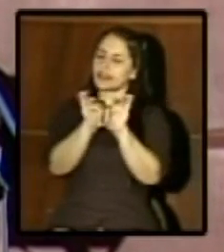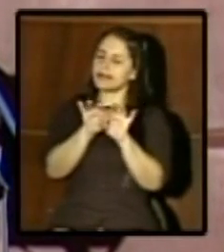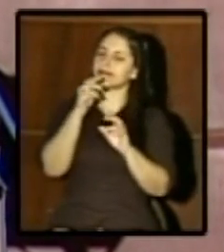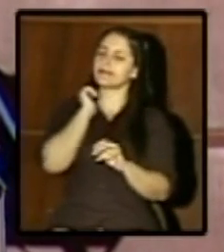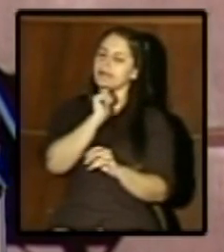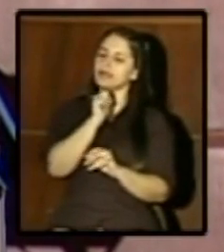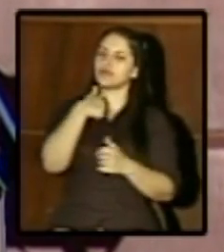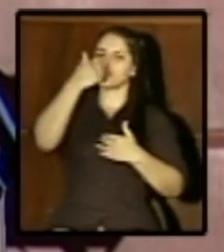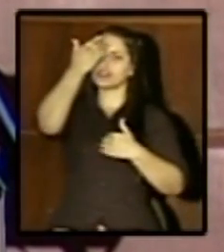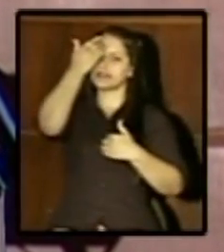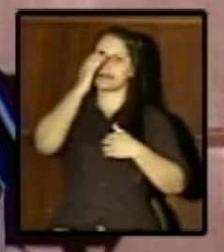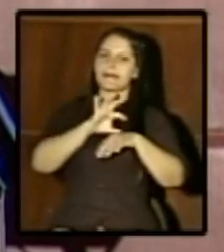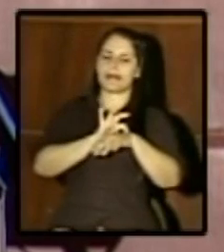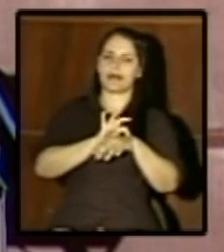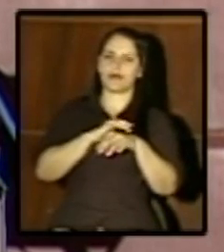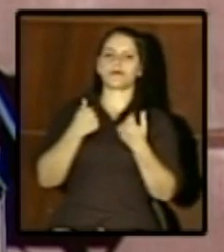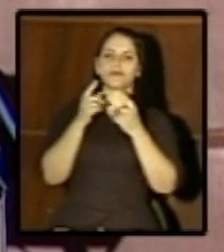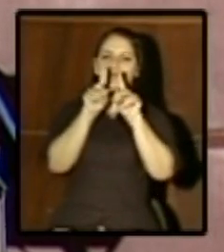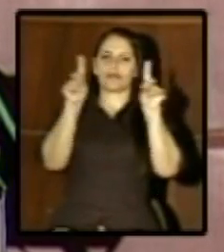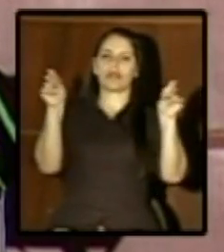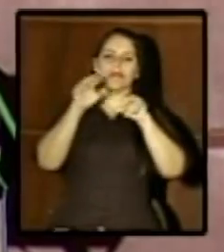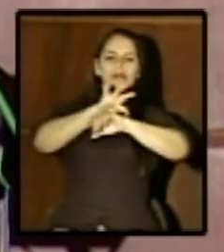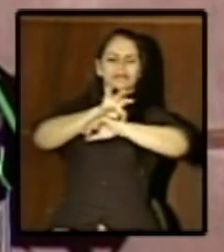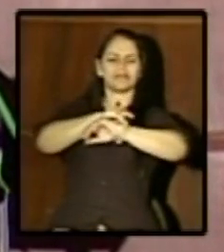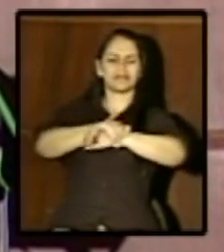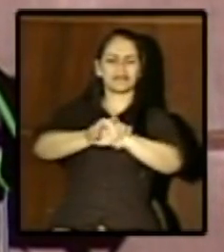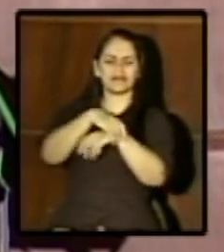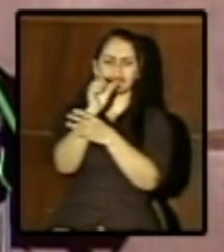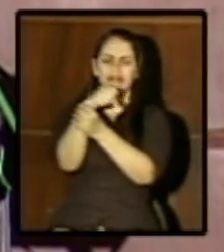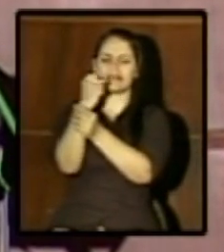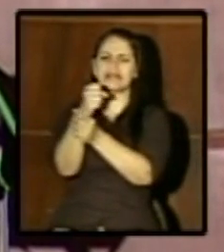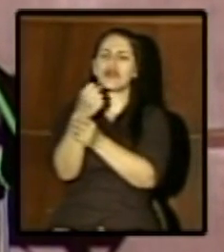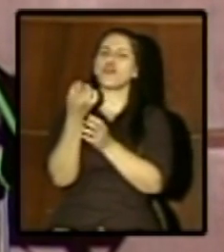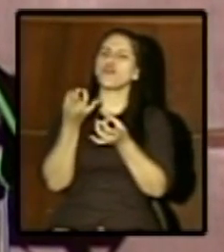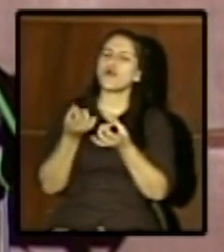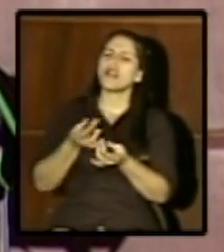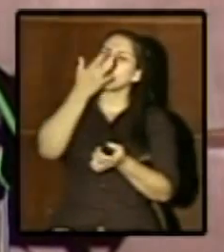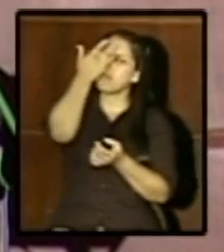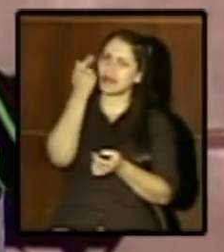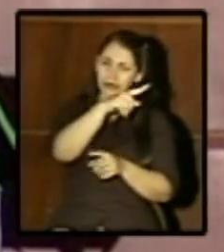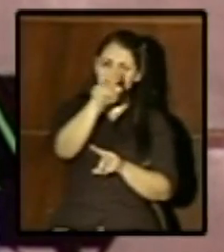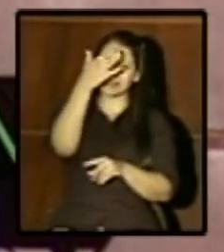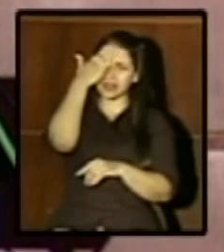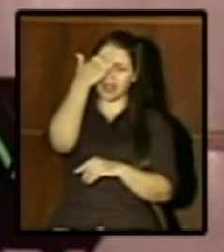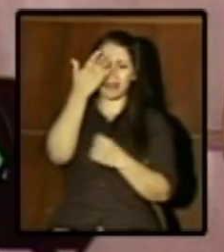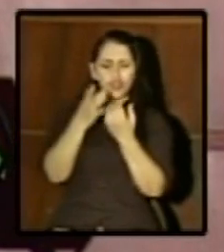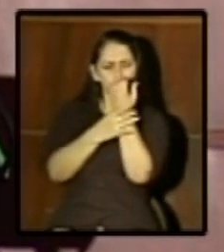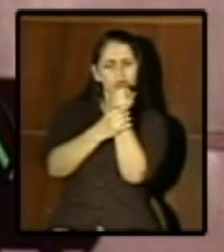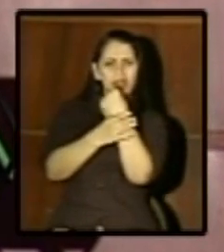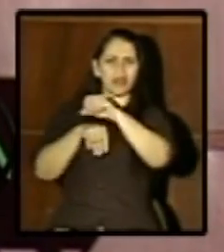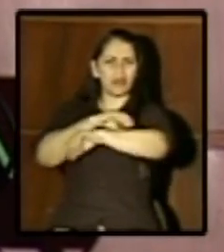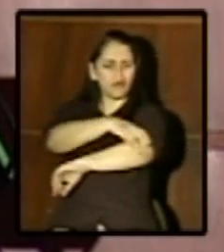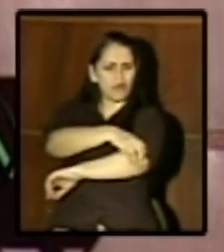que vamos a tratar hoy es por qué duelen las articulaciones. No sé si ustedes en sus casas, si ustedes tienen claro cuándo les duele un codo, o por qué les duele